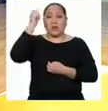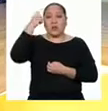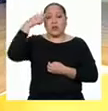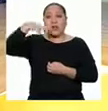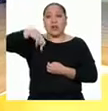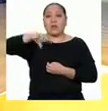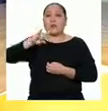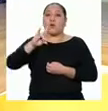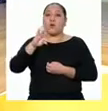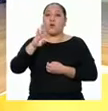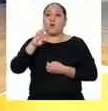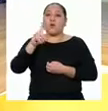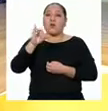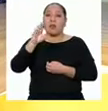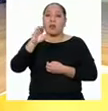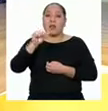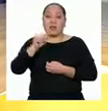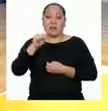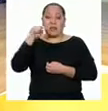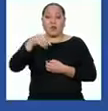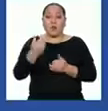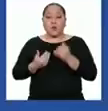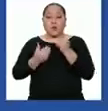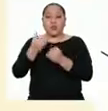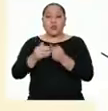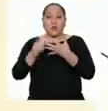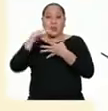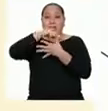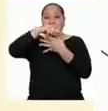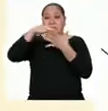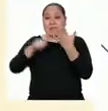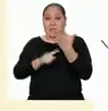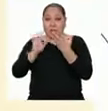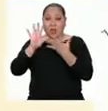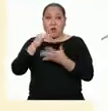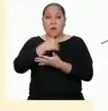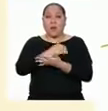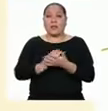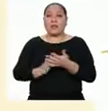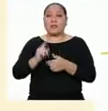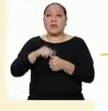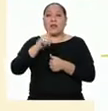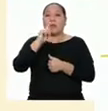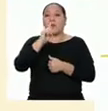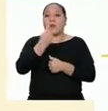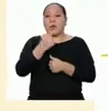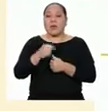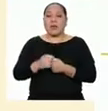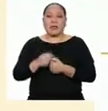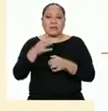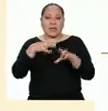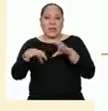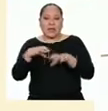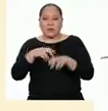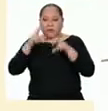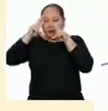se crean a través de un proceso que consta de 5 etapas. En la etapa 1 se tiene que realizar